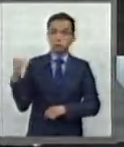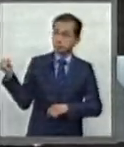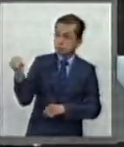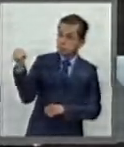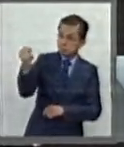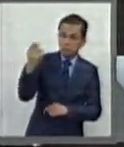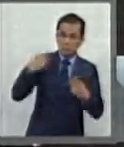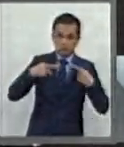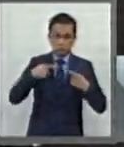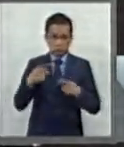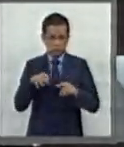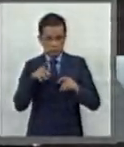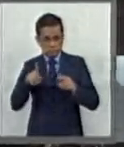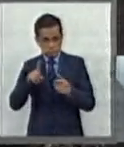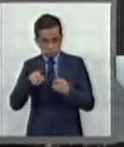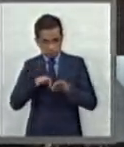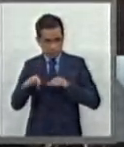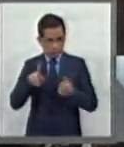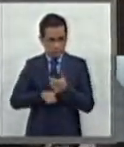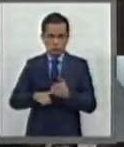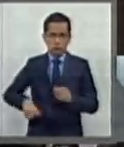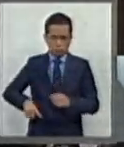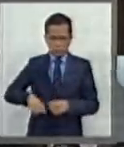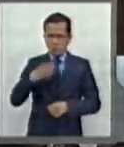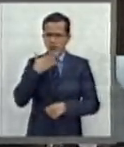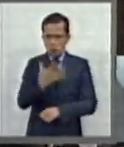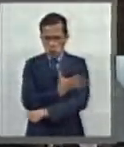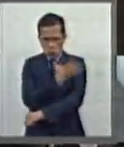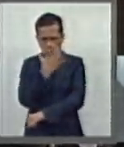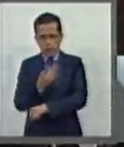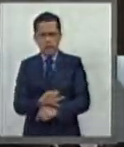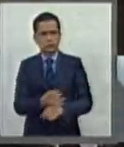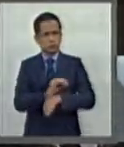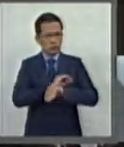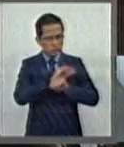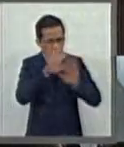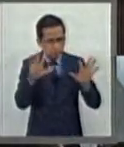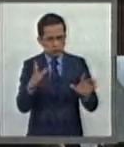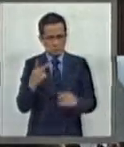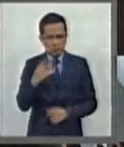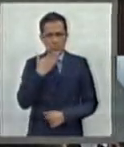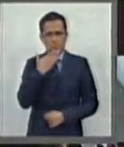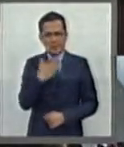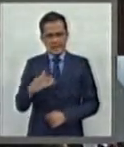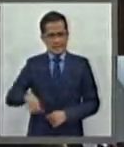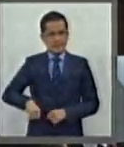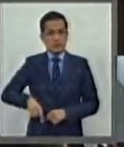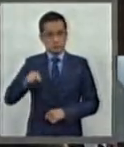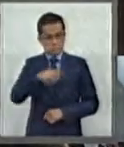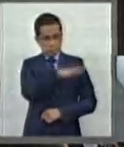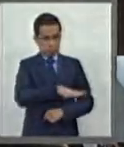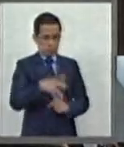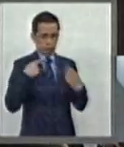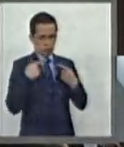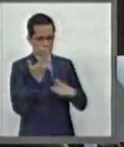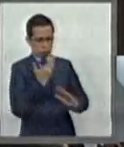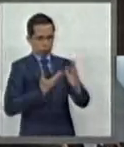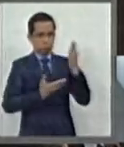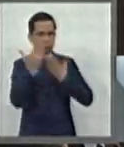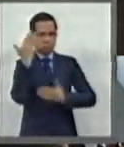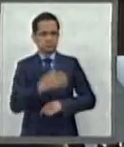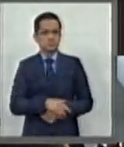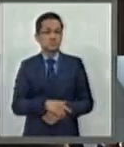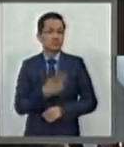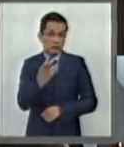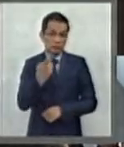honestos, transparentes, con un verdadero interés por el desarrollo de sus ciudadanos. Esto nos